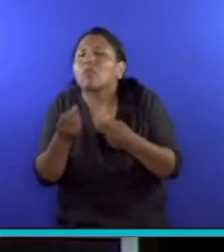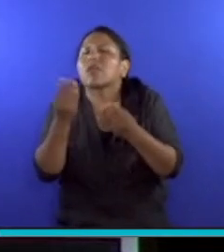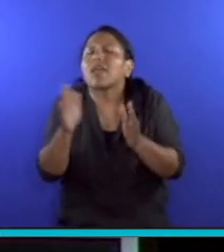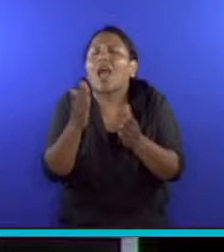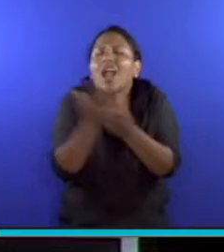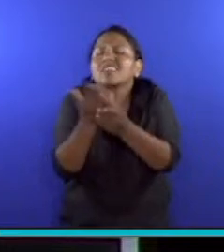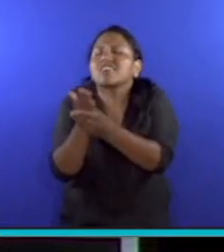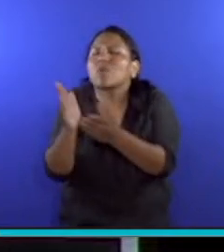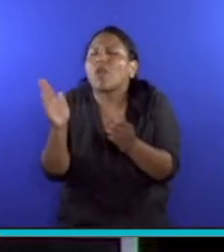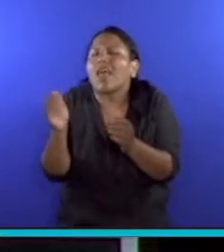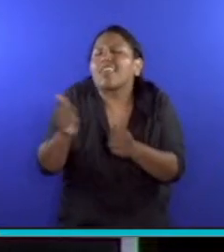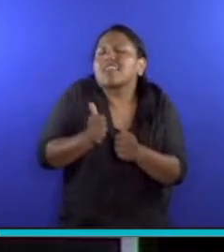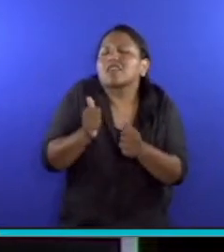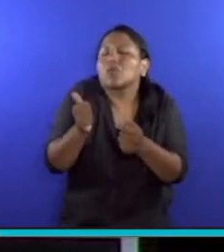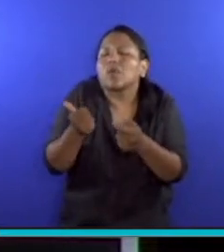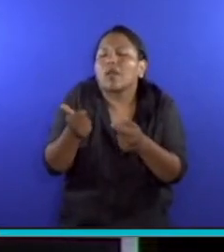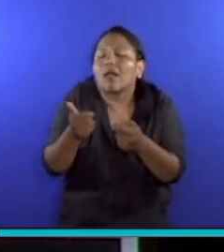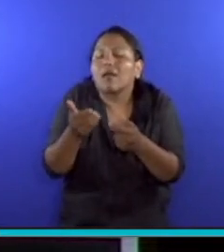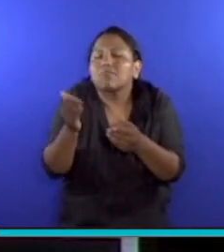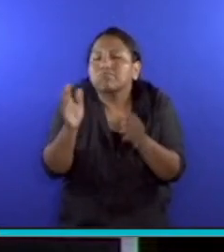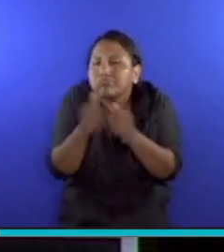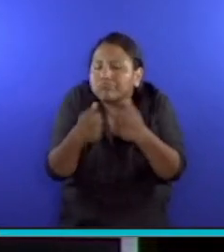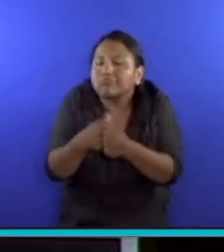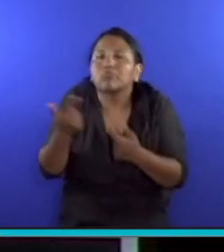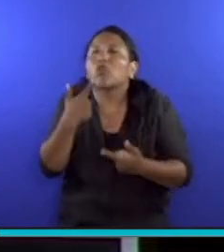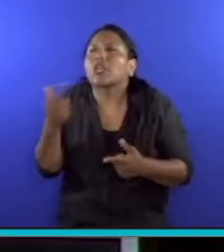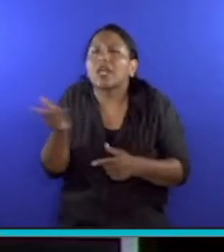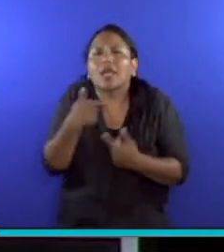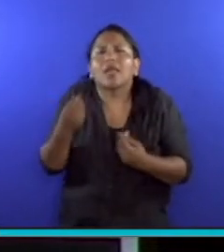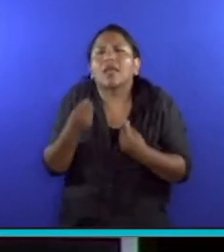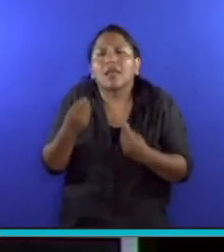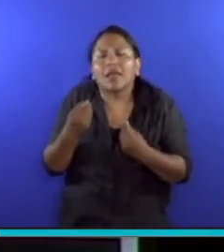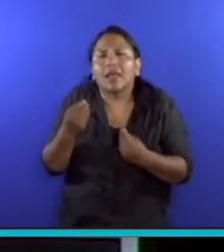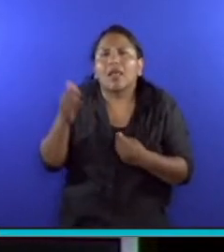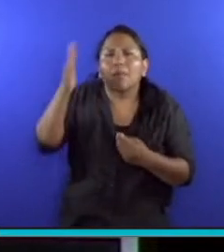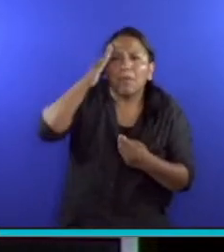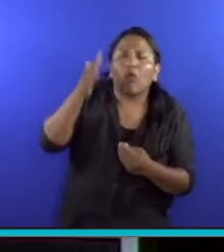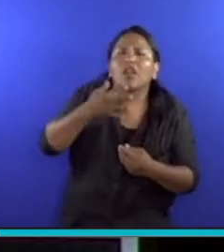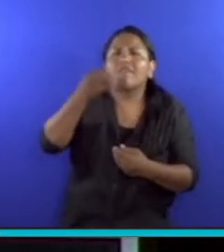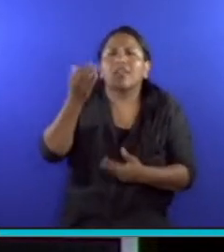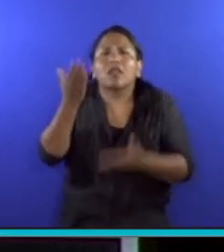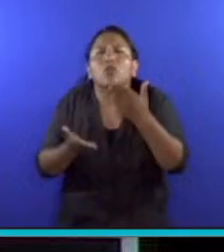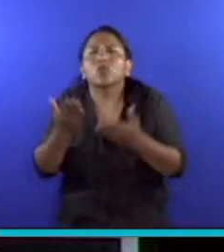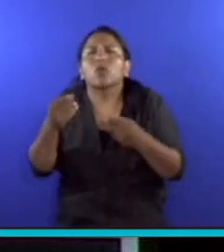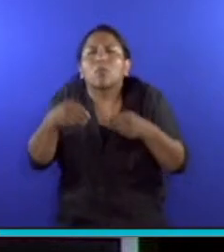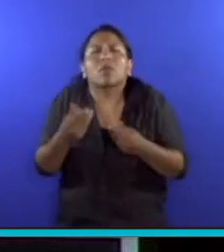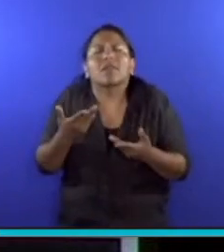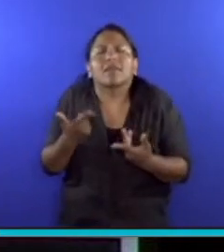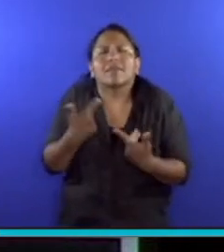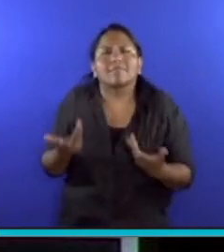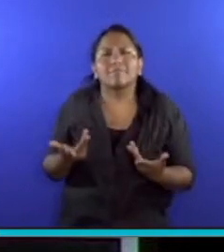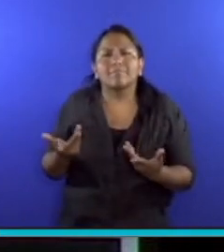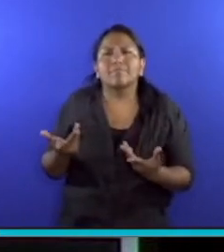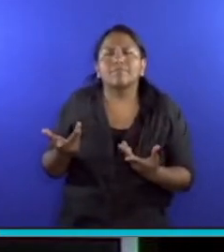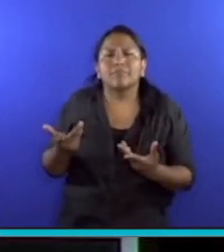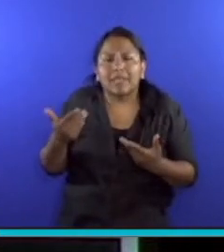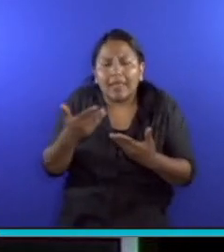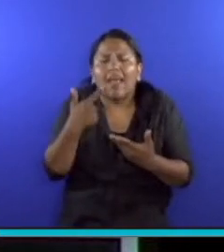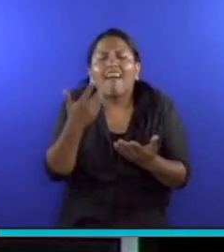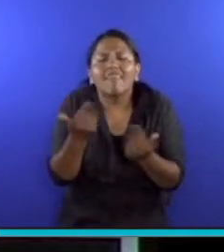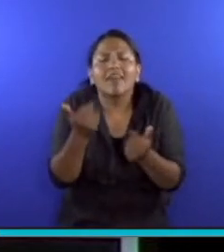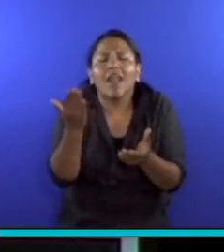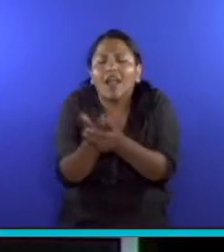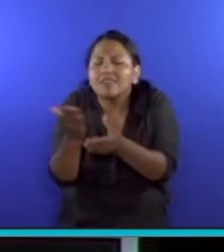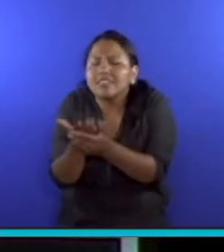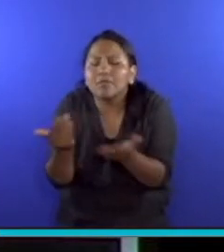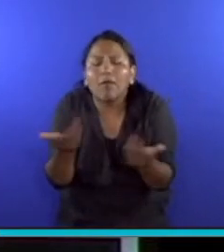que no levantan junto a nosotros, junto al Encuentro Memoria, Verdad y Justicia, esta demanda? Que se abran los archivos de